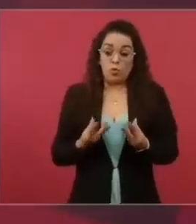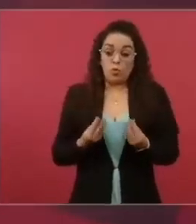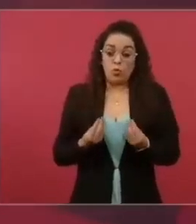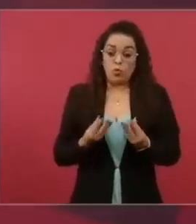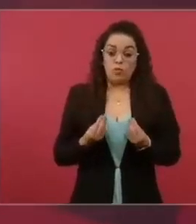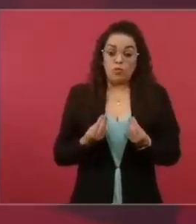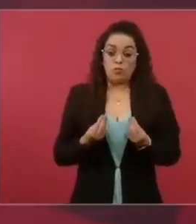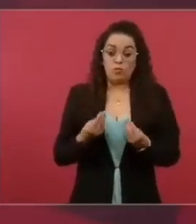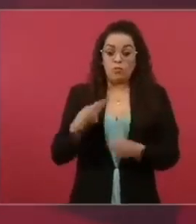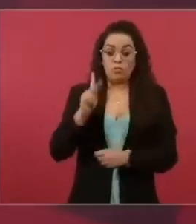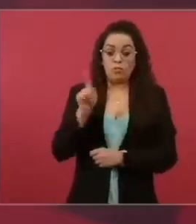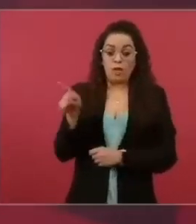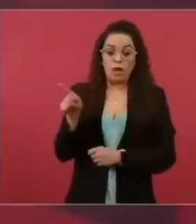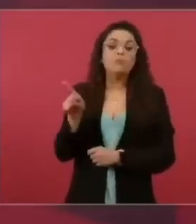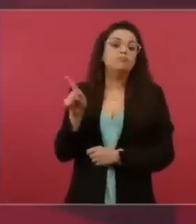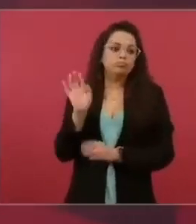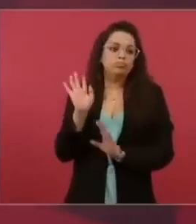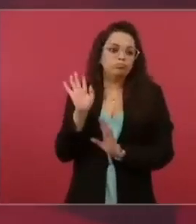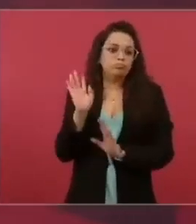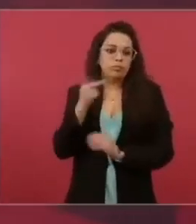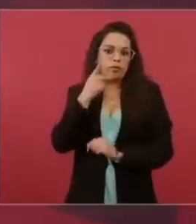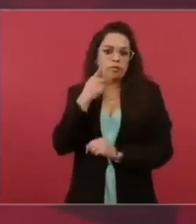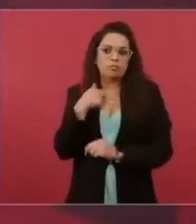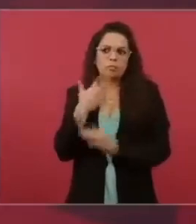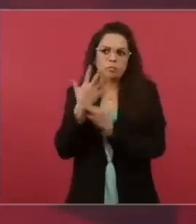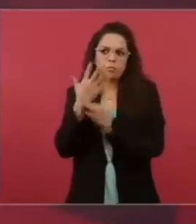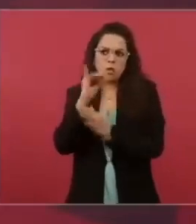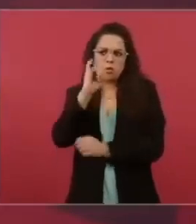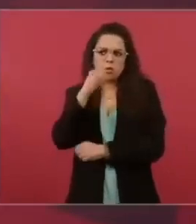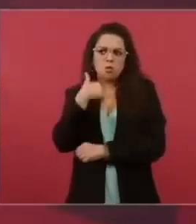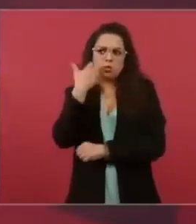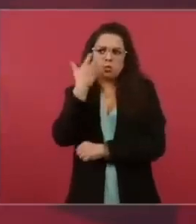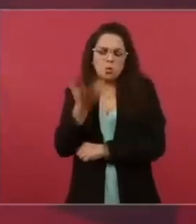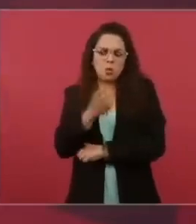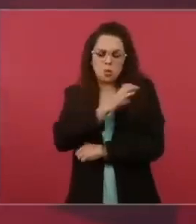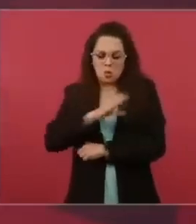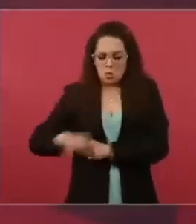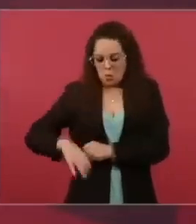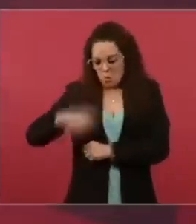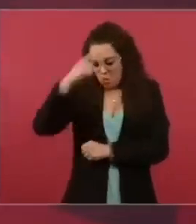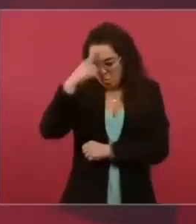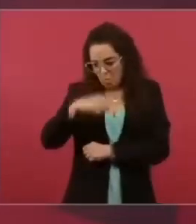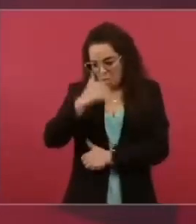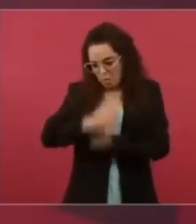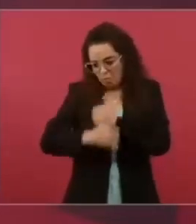manifestó su interés, ¿no?, en participar. Entonces, no tengo yo queja.